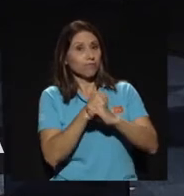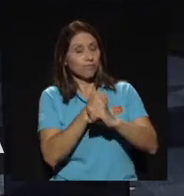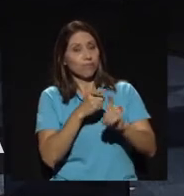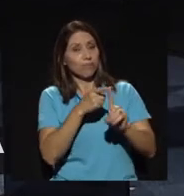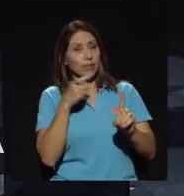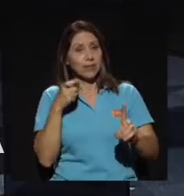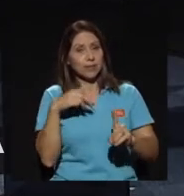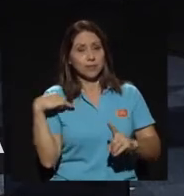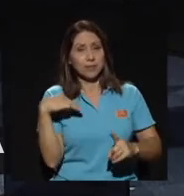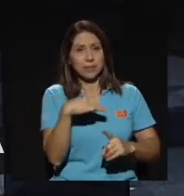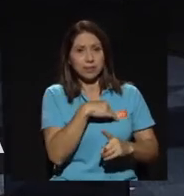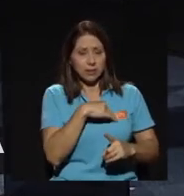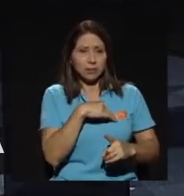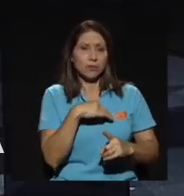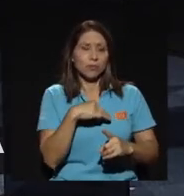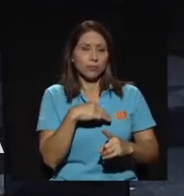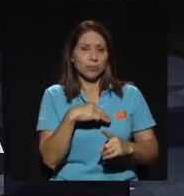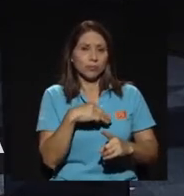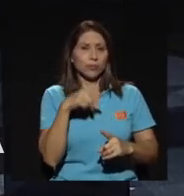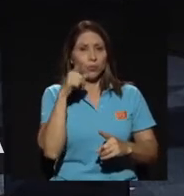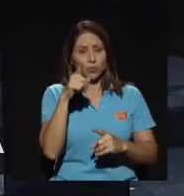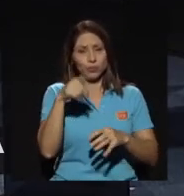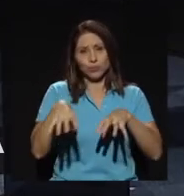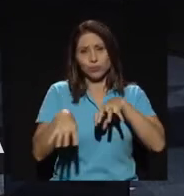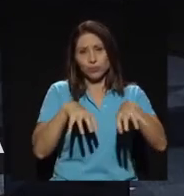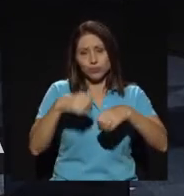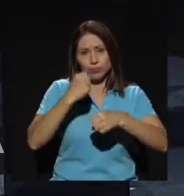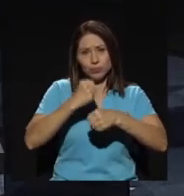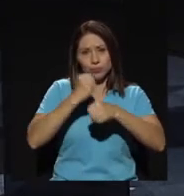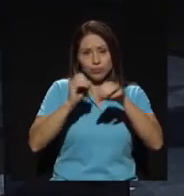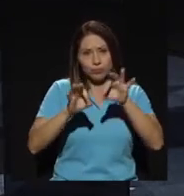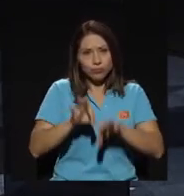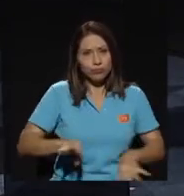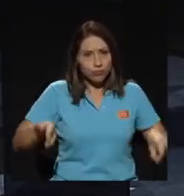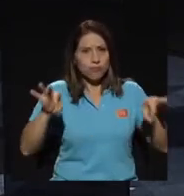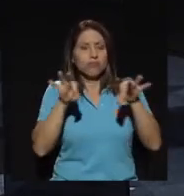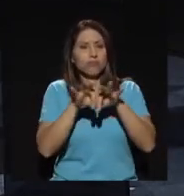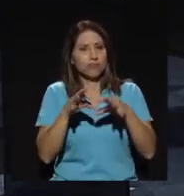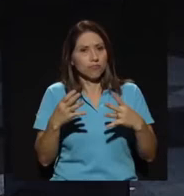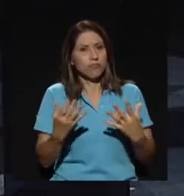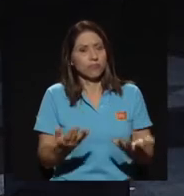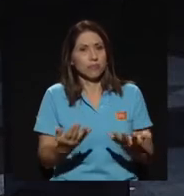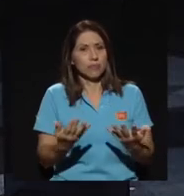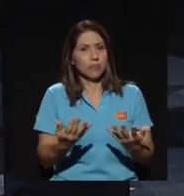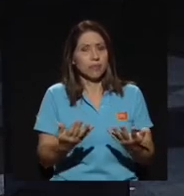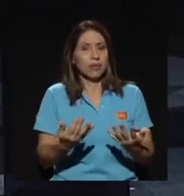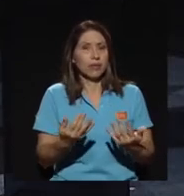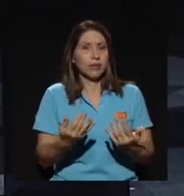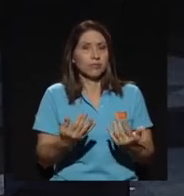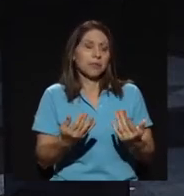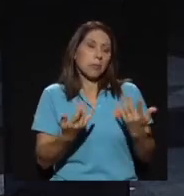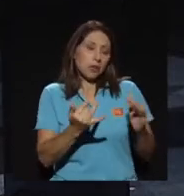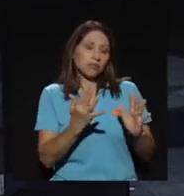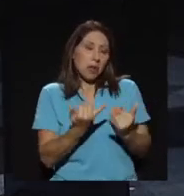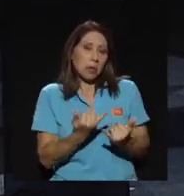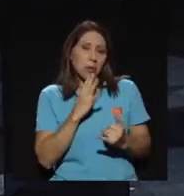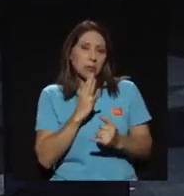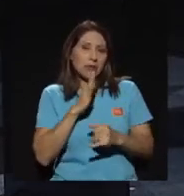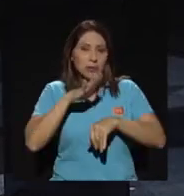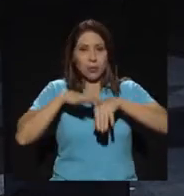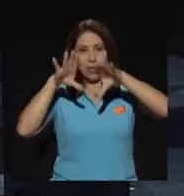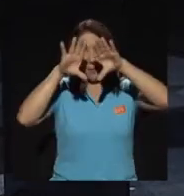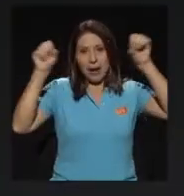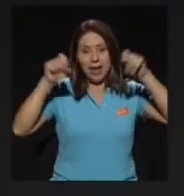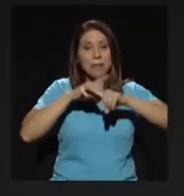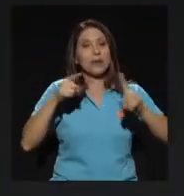una de las acciones importantísimas y pero íbamos a hablar de de la embajada de perú pero desde el ministerio